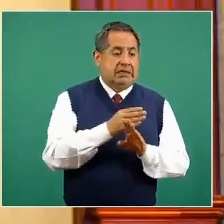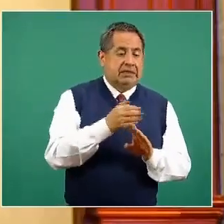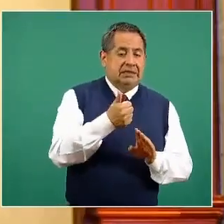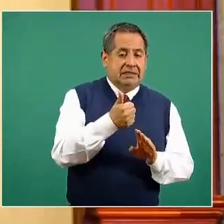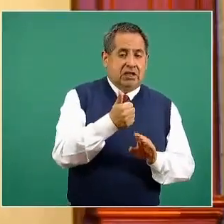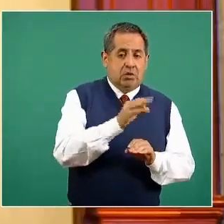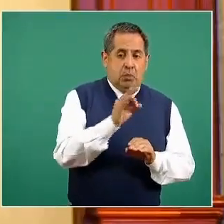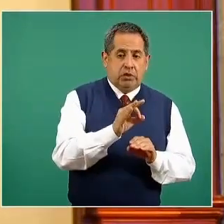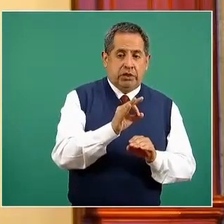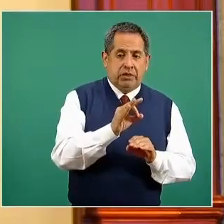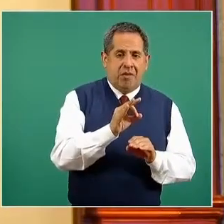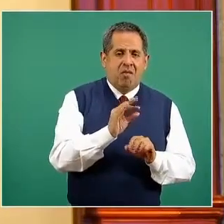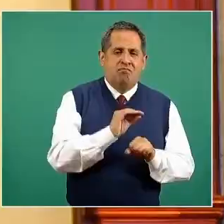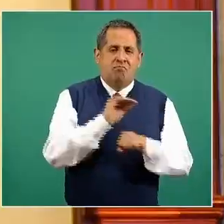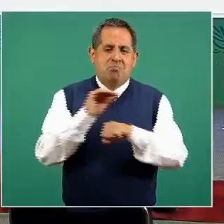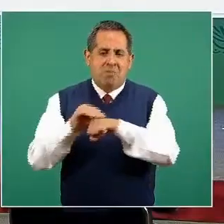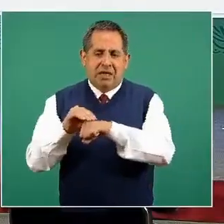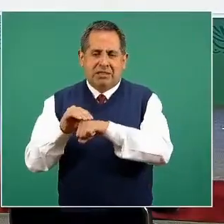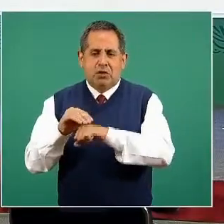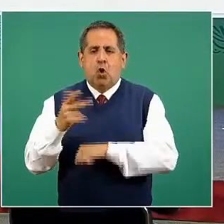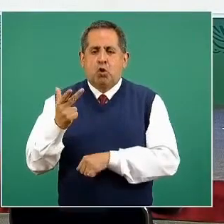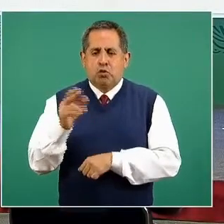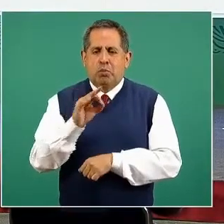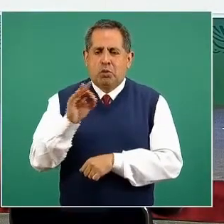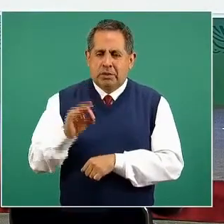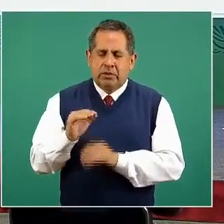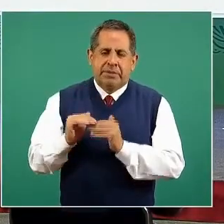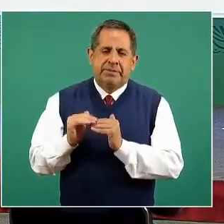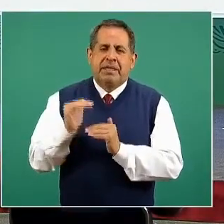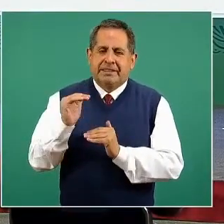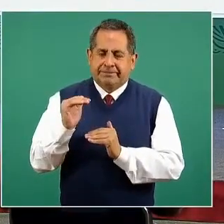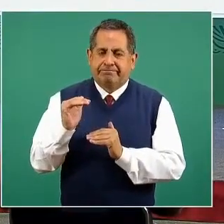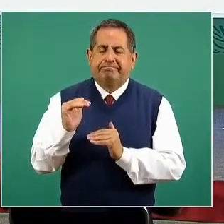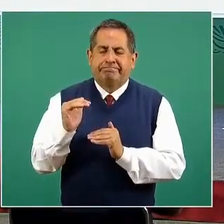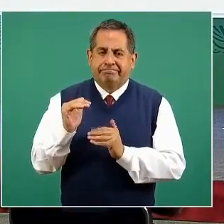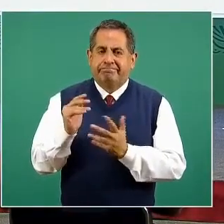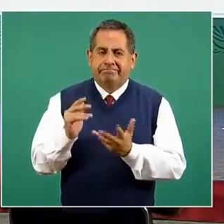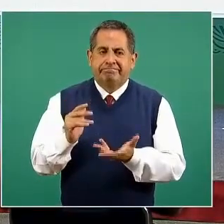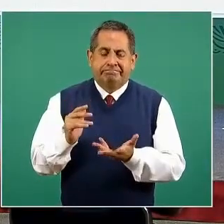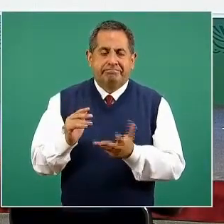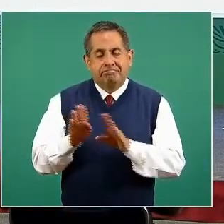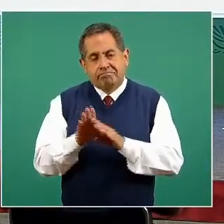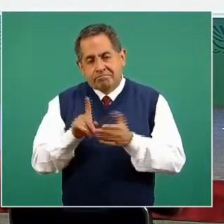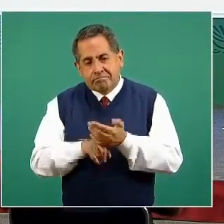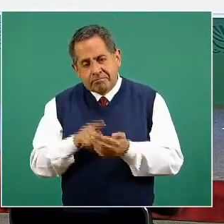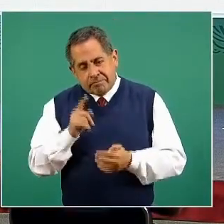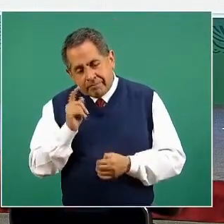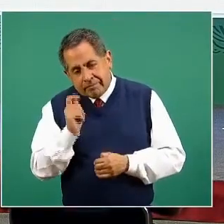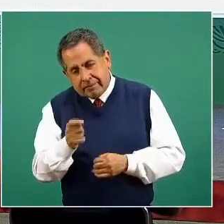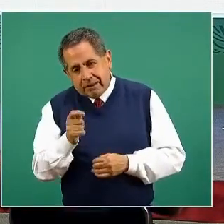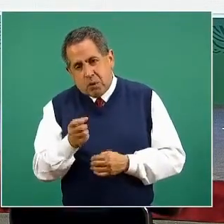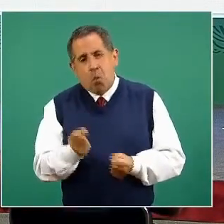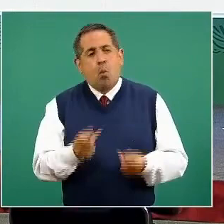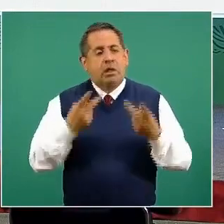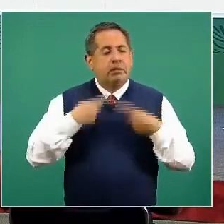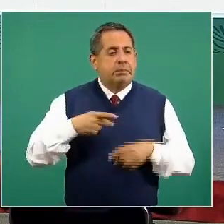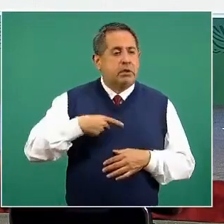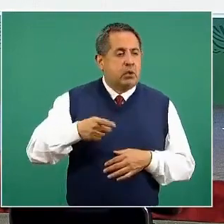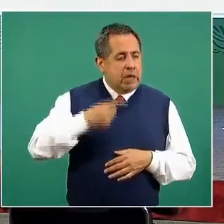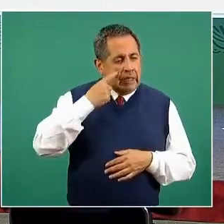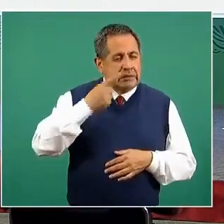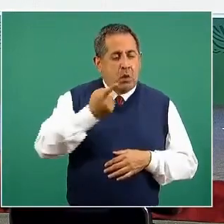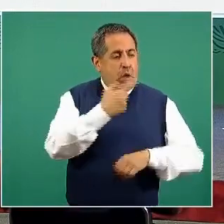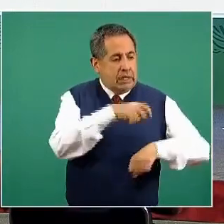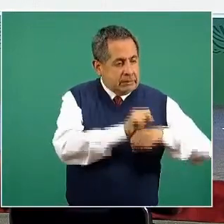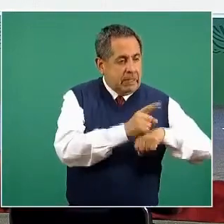que teníamos y lógicamente es un indicador también de importancia, ya que nos revela cuál es la proporción de personas que para cada una de las